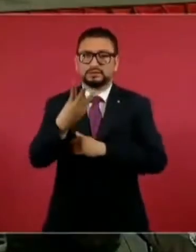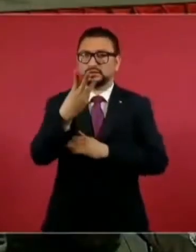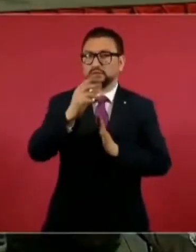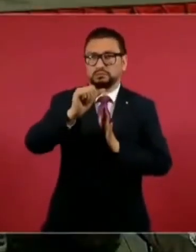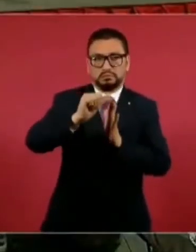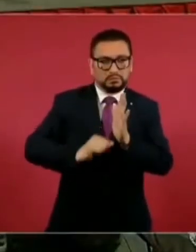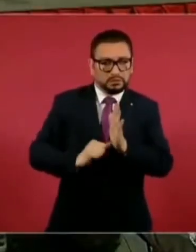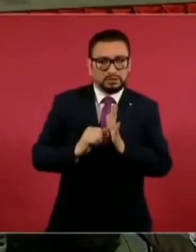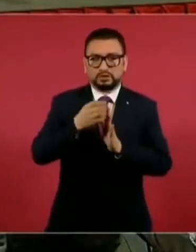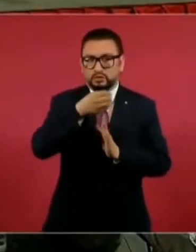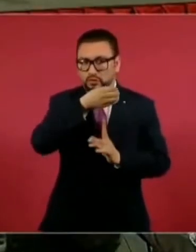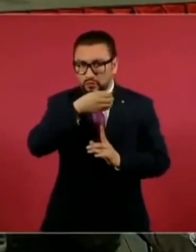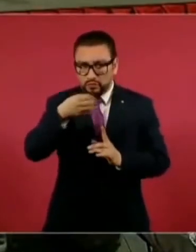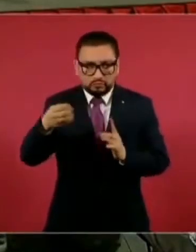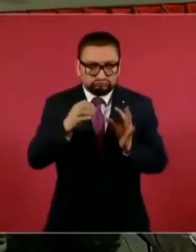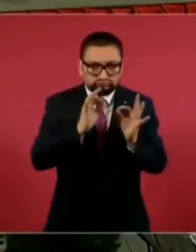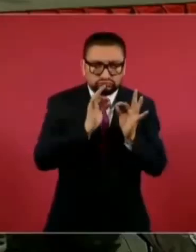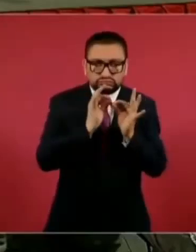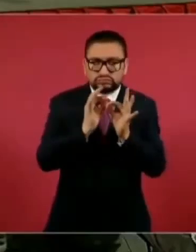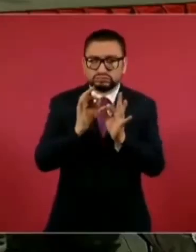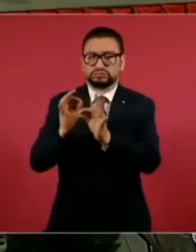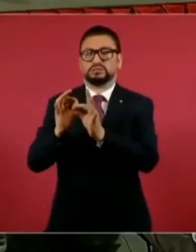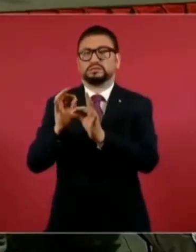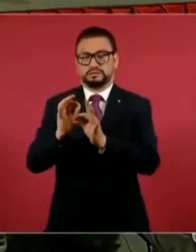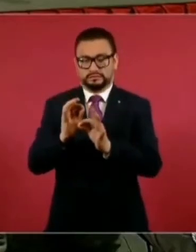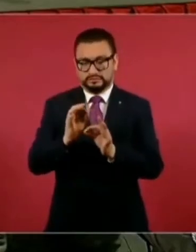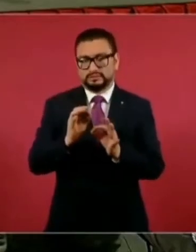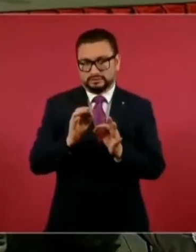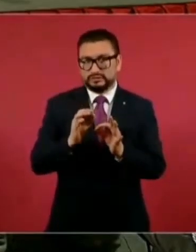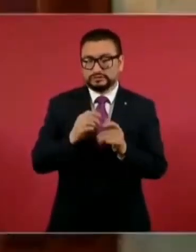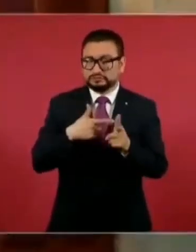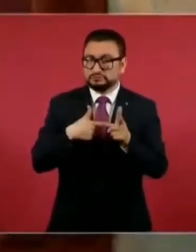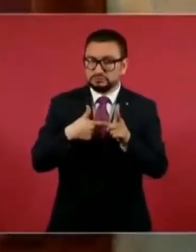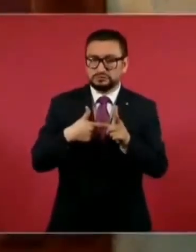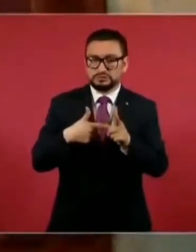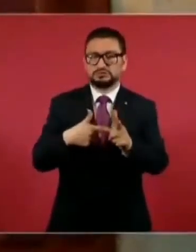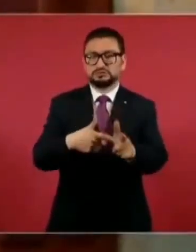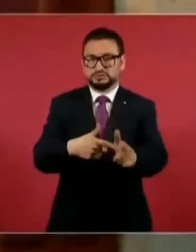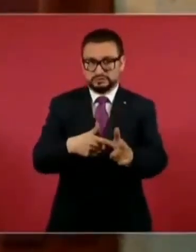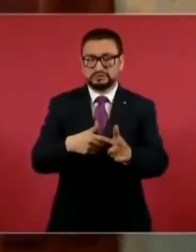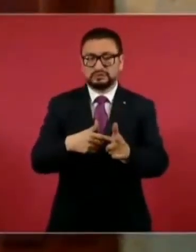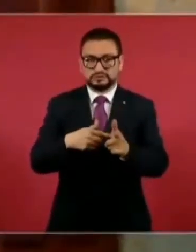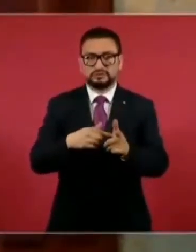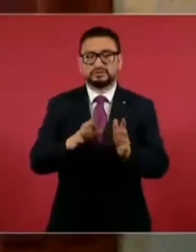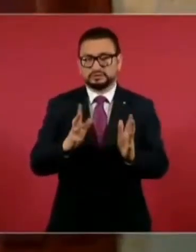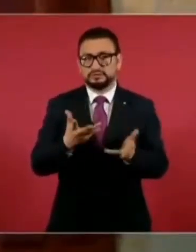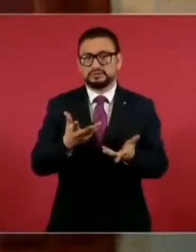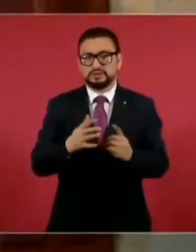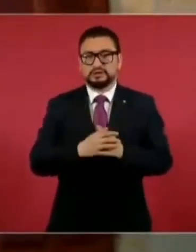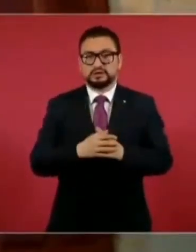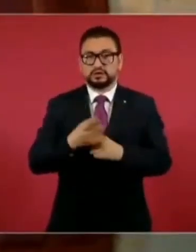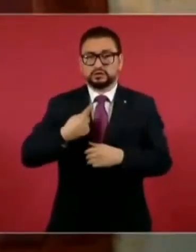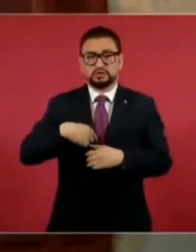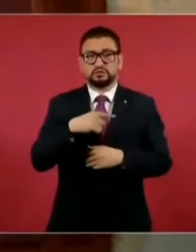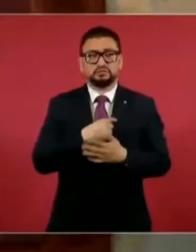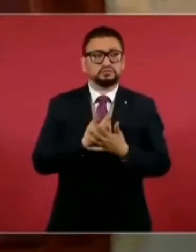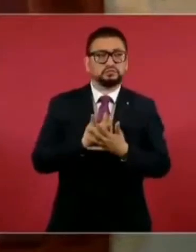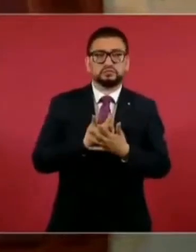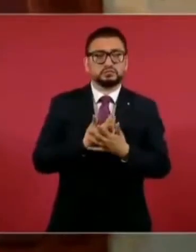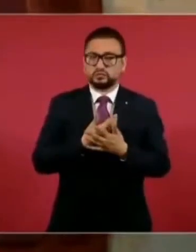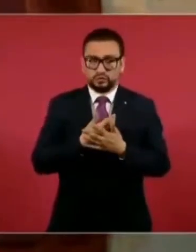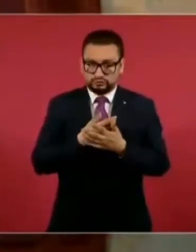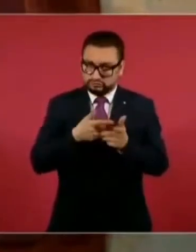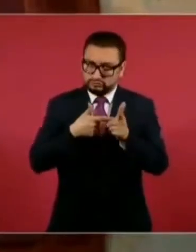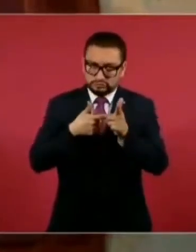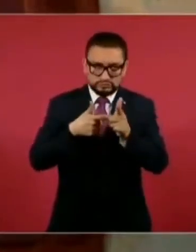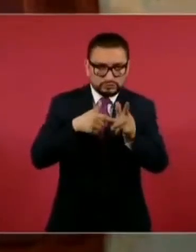trimestral, ordenadito, vivo, porque es una planeación que no se ancla a ver cómo pasa, sino que va